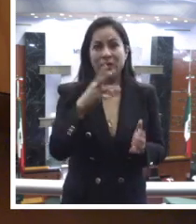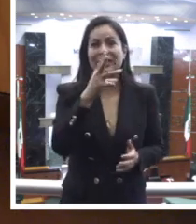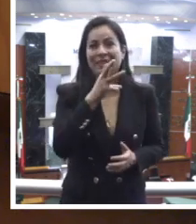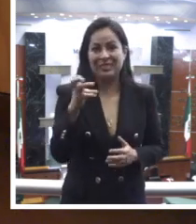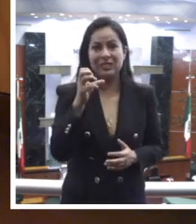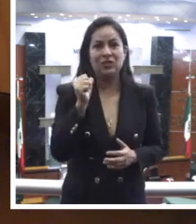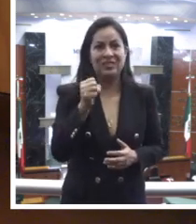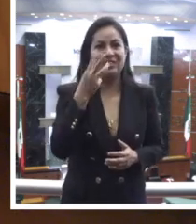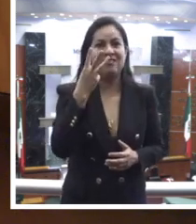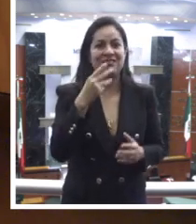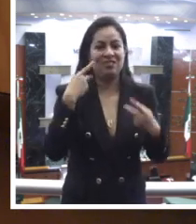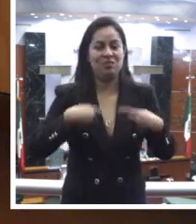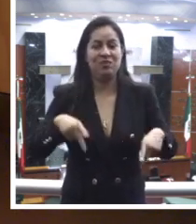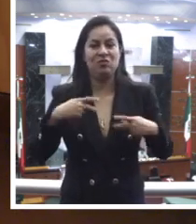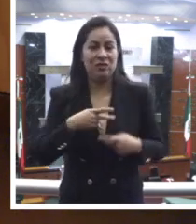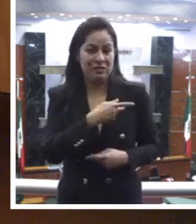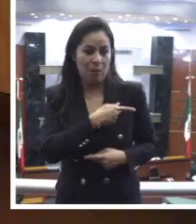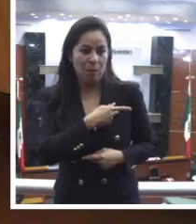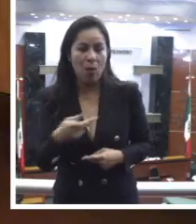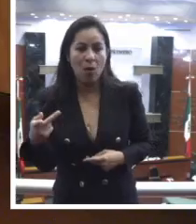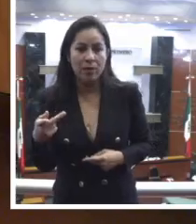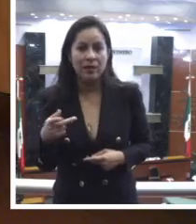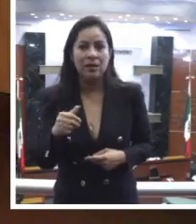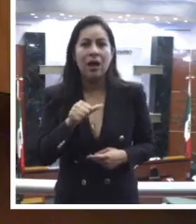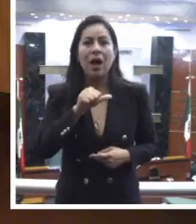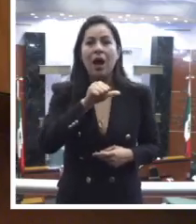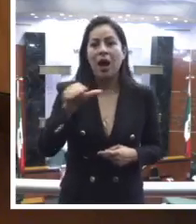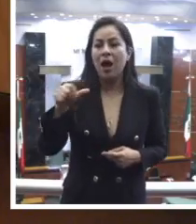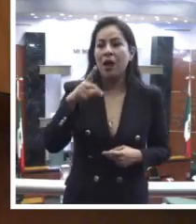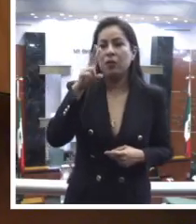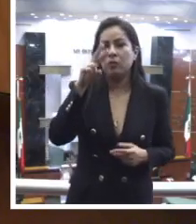2.363.188 personas en esta condición a